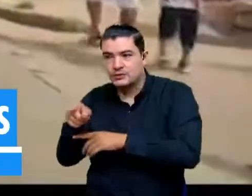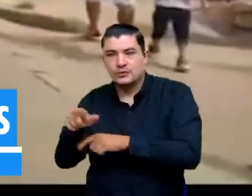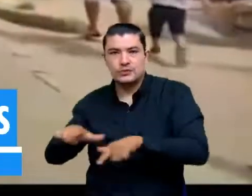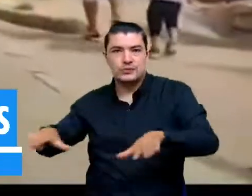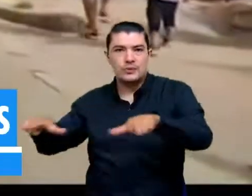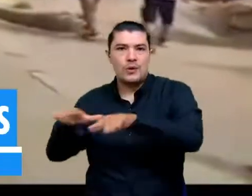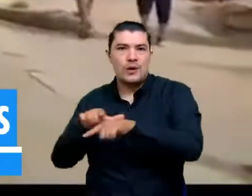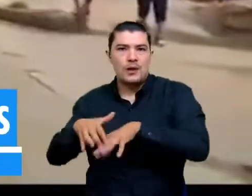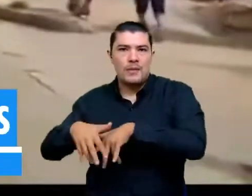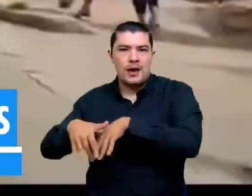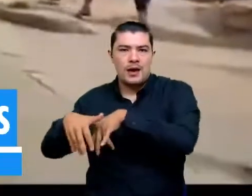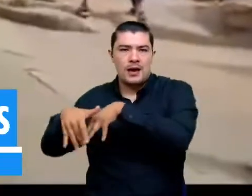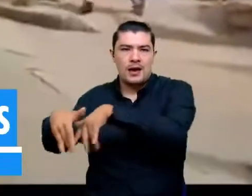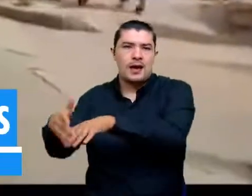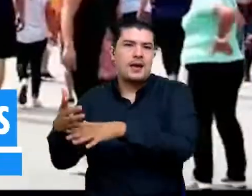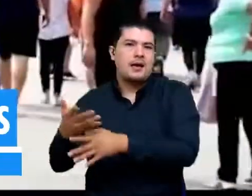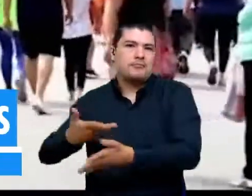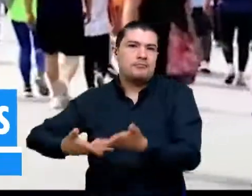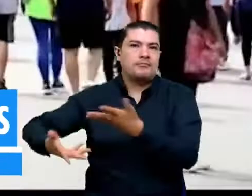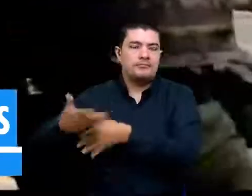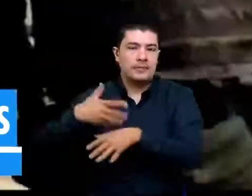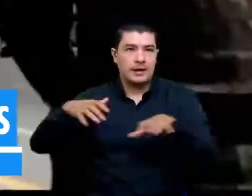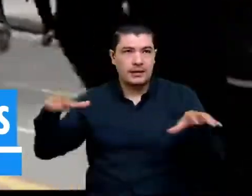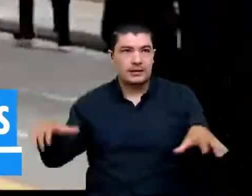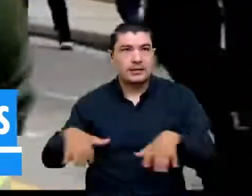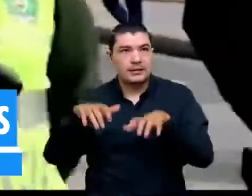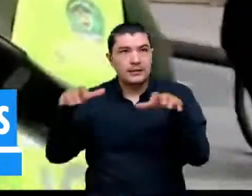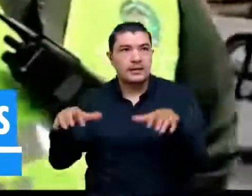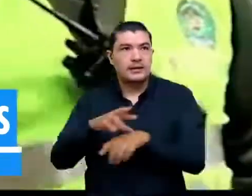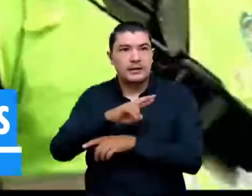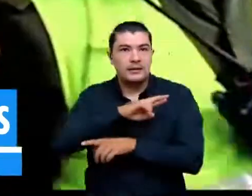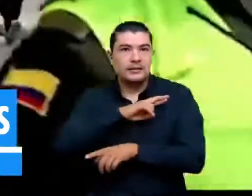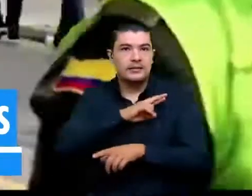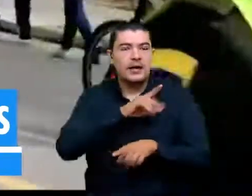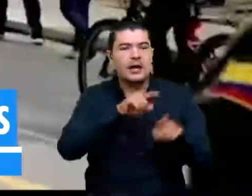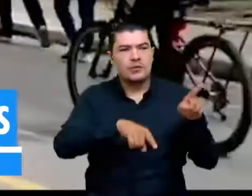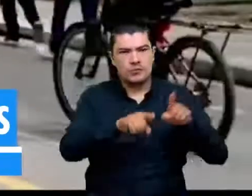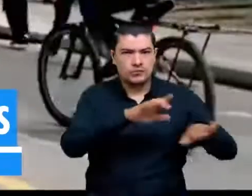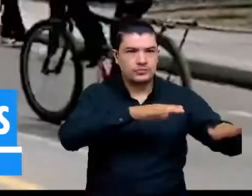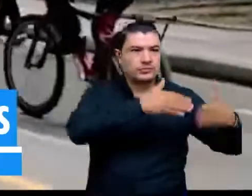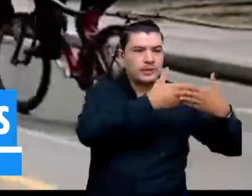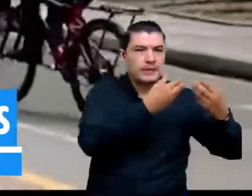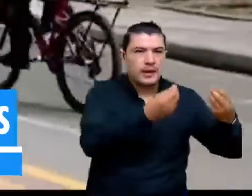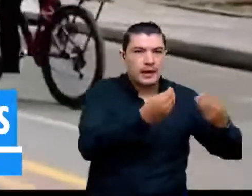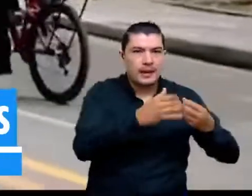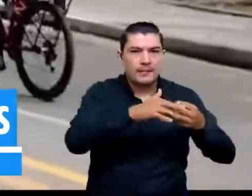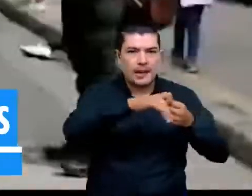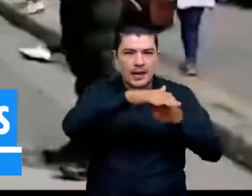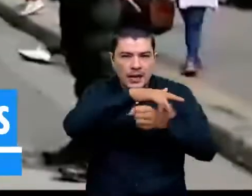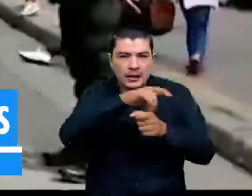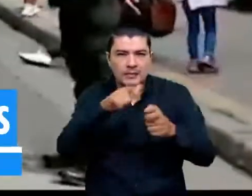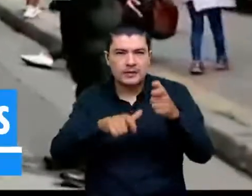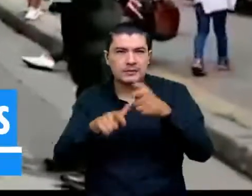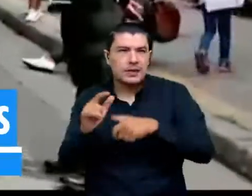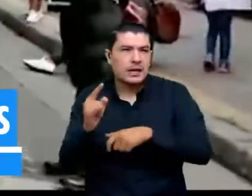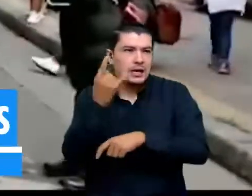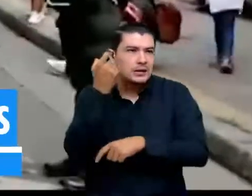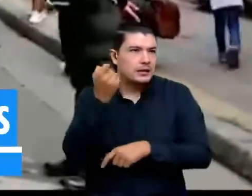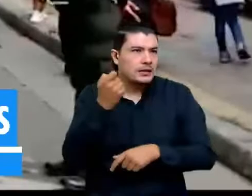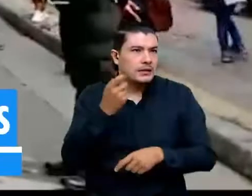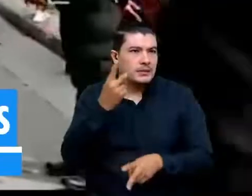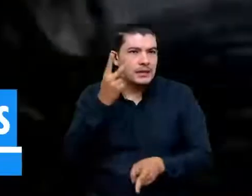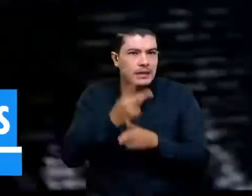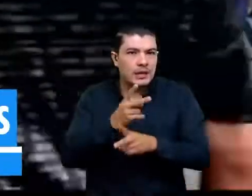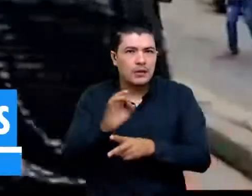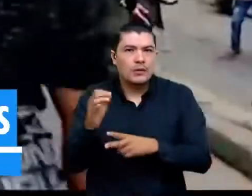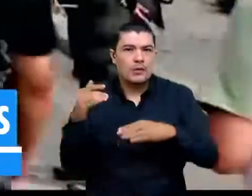punto, en donde hacemos unos cierres preventivos para que las personas de los barrios, de los conjuntos, no vayan a hacer uso